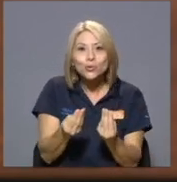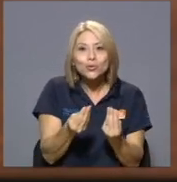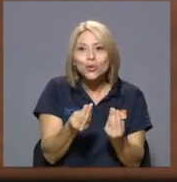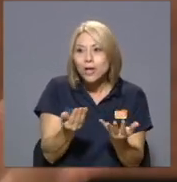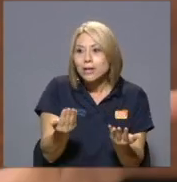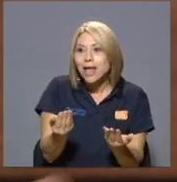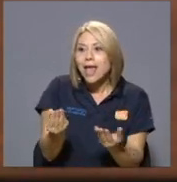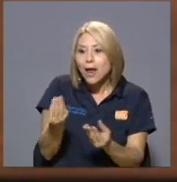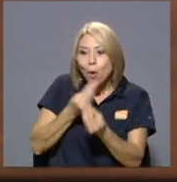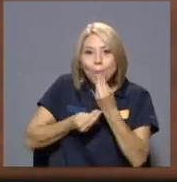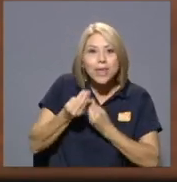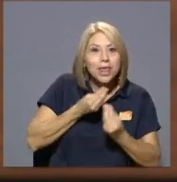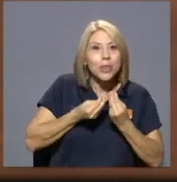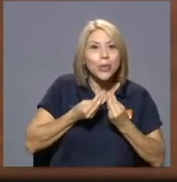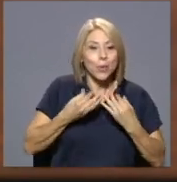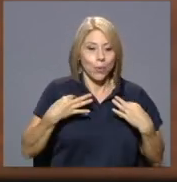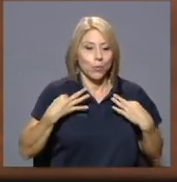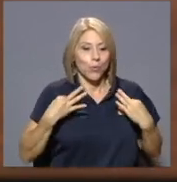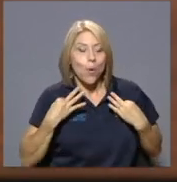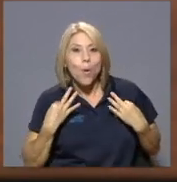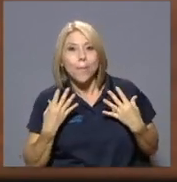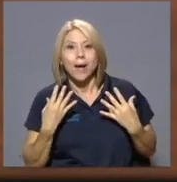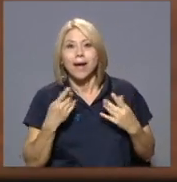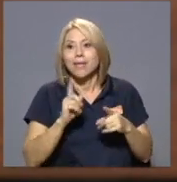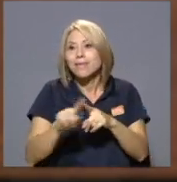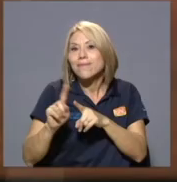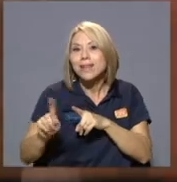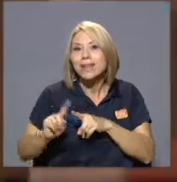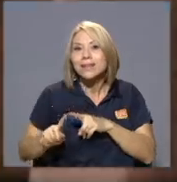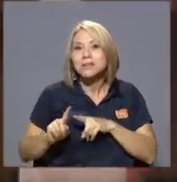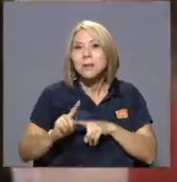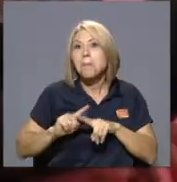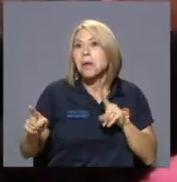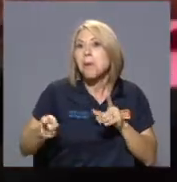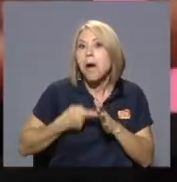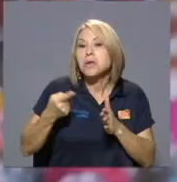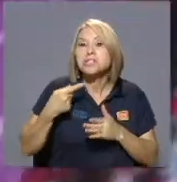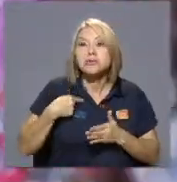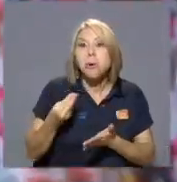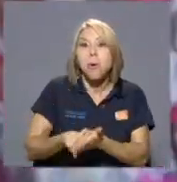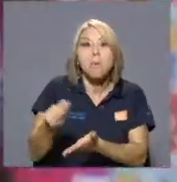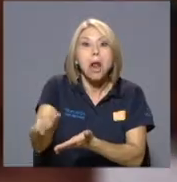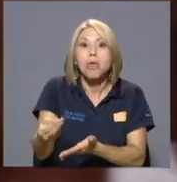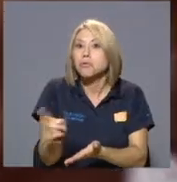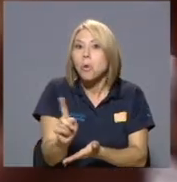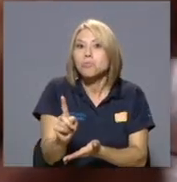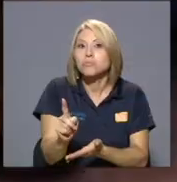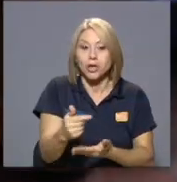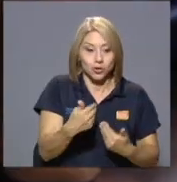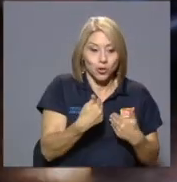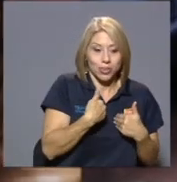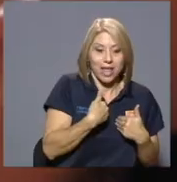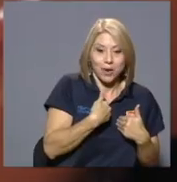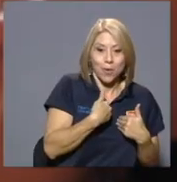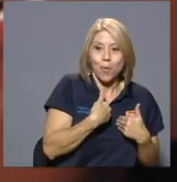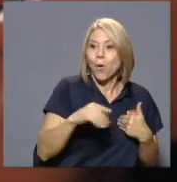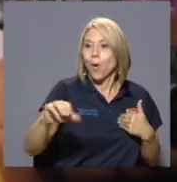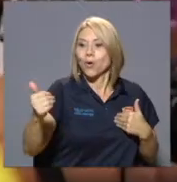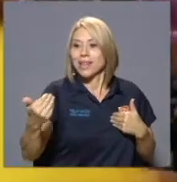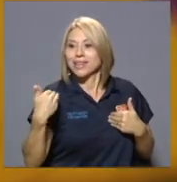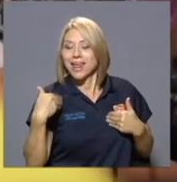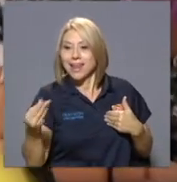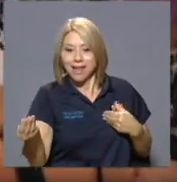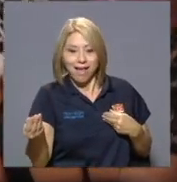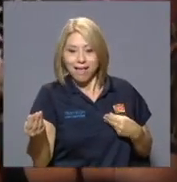He comido, he tenido ropa, he tenido prints, y ni siquiera he comprado a veces, ¿verdad? Son de las mismas cosas que yo tengo, intercambio. Pero es ese